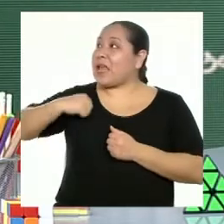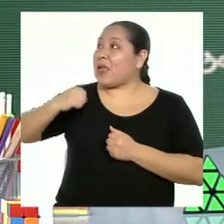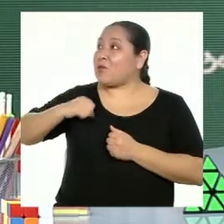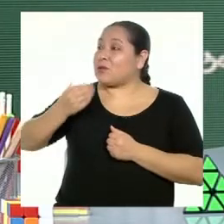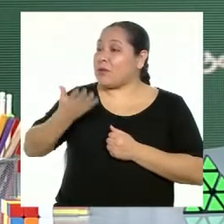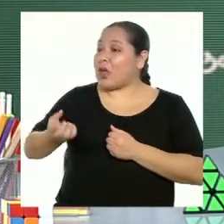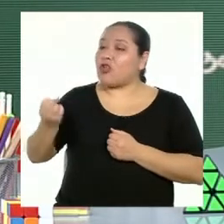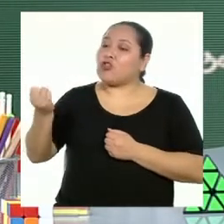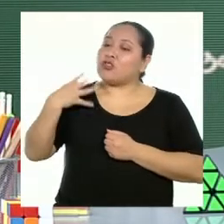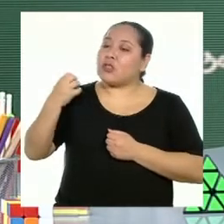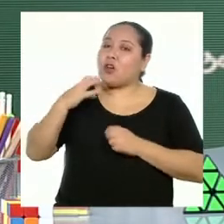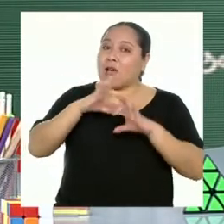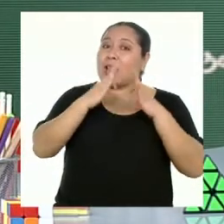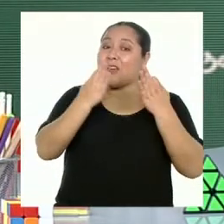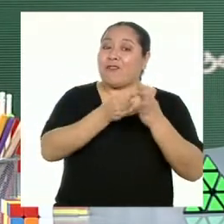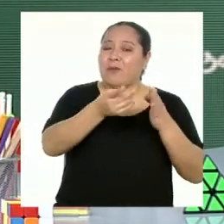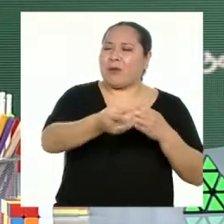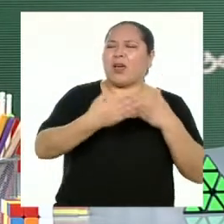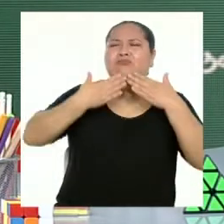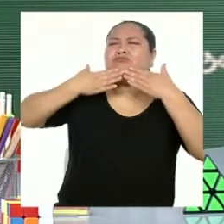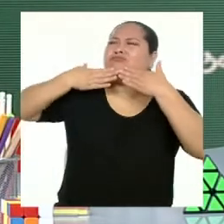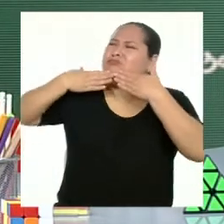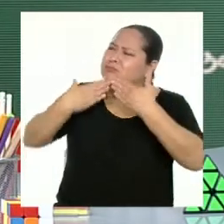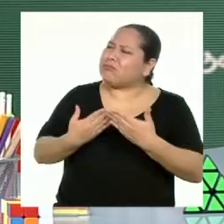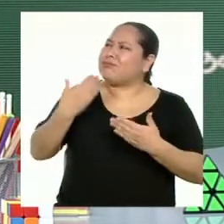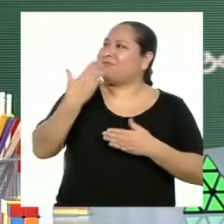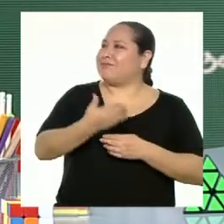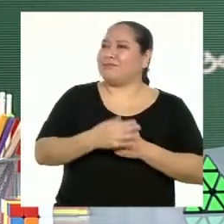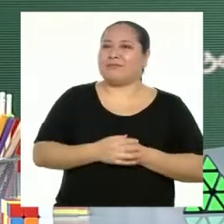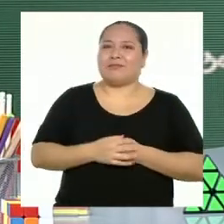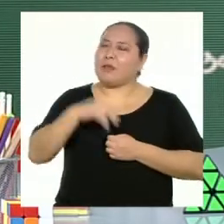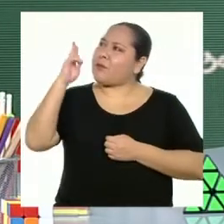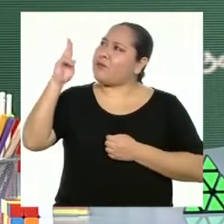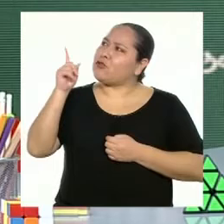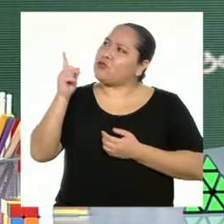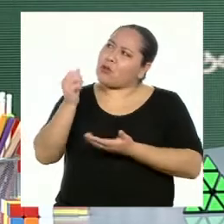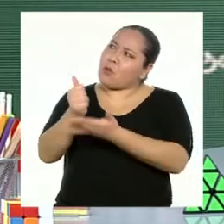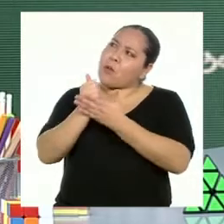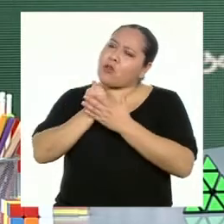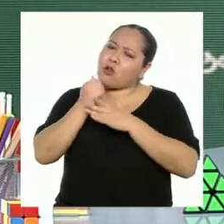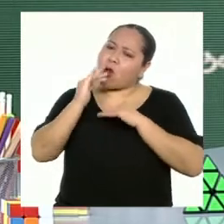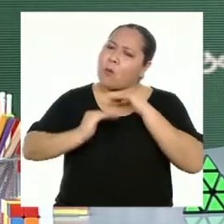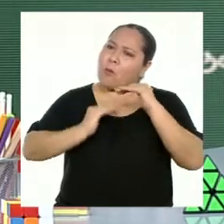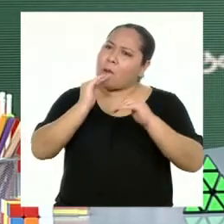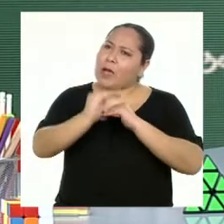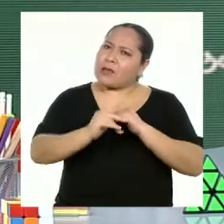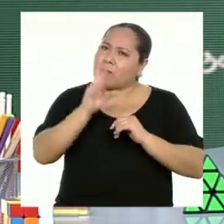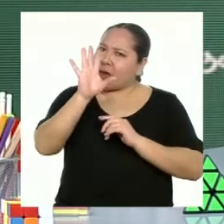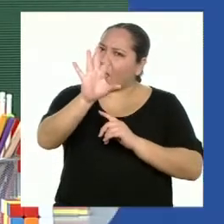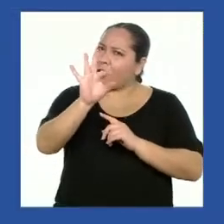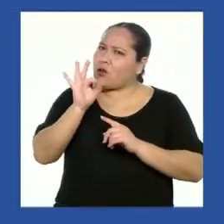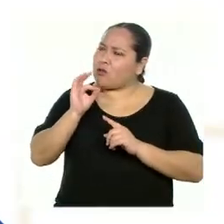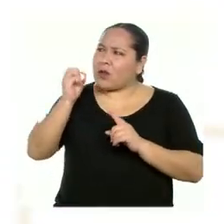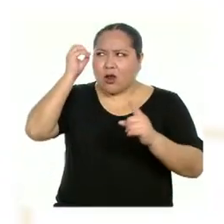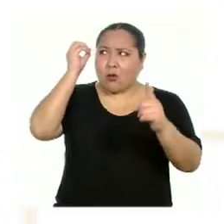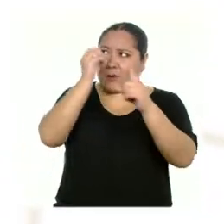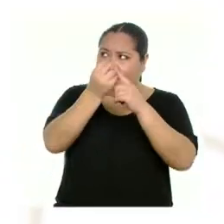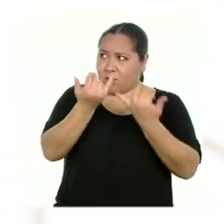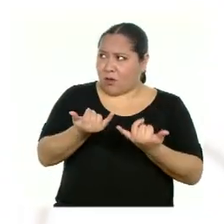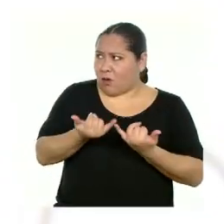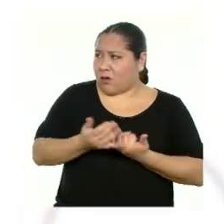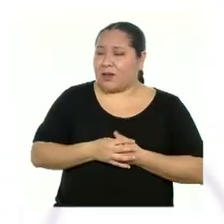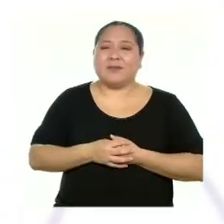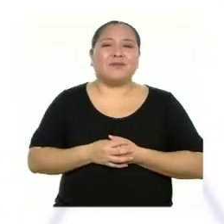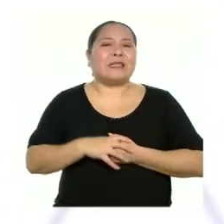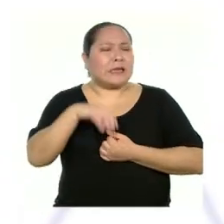mí que la familia estuvo muy agradecida. Profesor, ¿nos puede ayudar con los pasos para lograr nuestro reto de hoy? Claro que